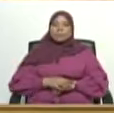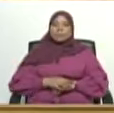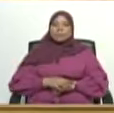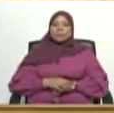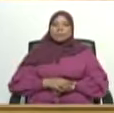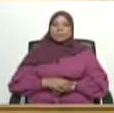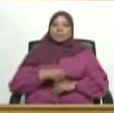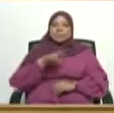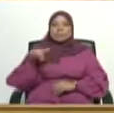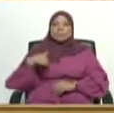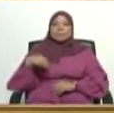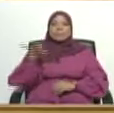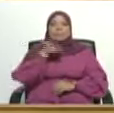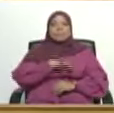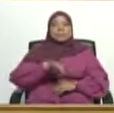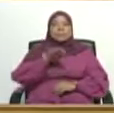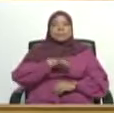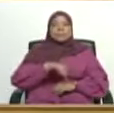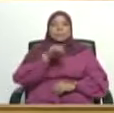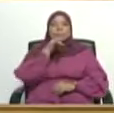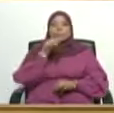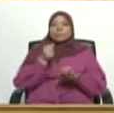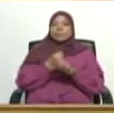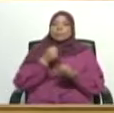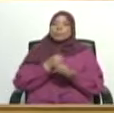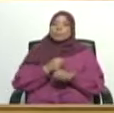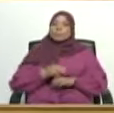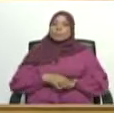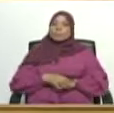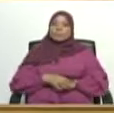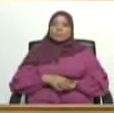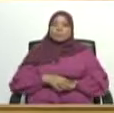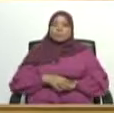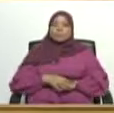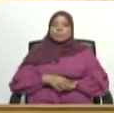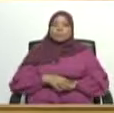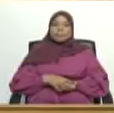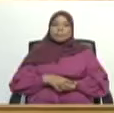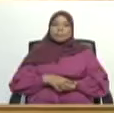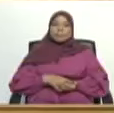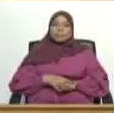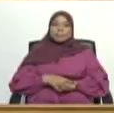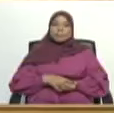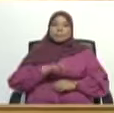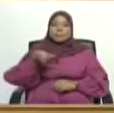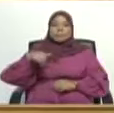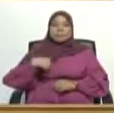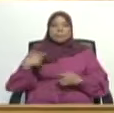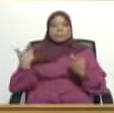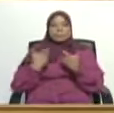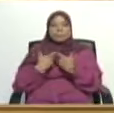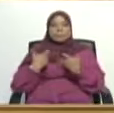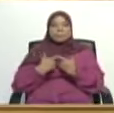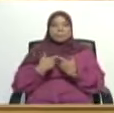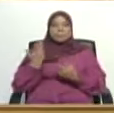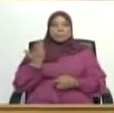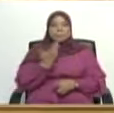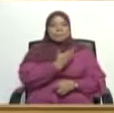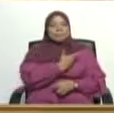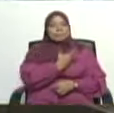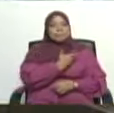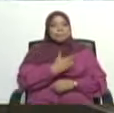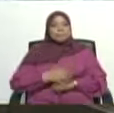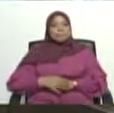que no son crímenes de guerra, que no es genocidio. No, es una guerra, la guerra en la Franja de Gaza.